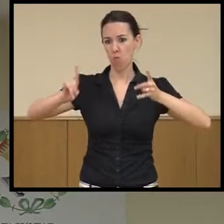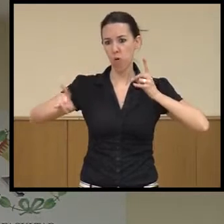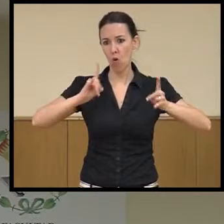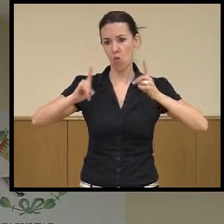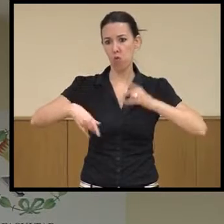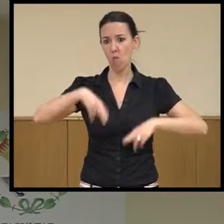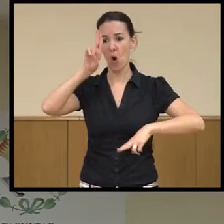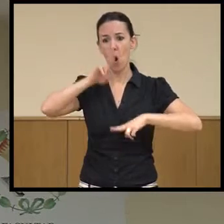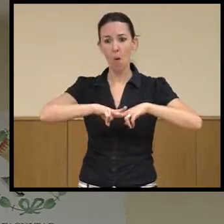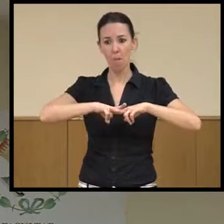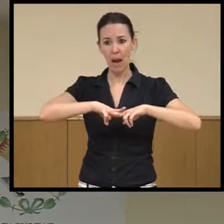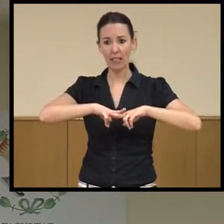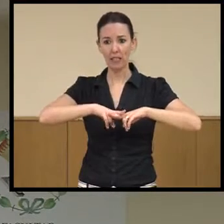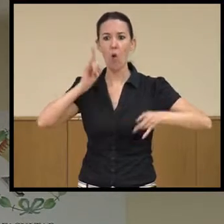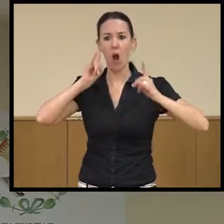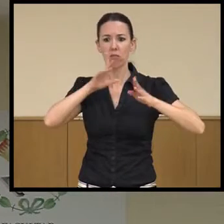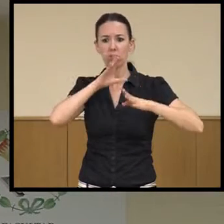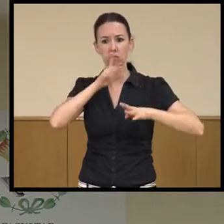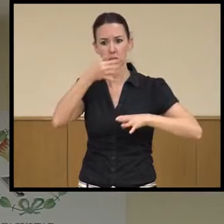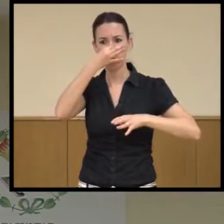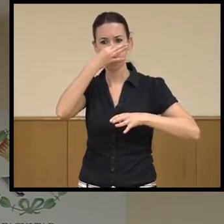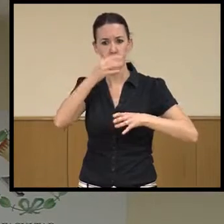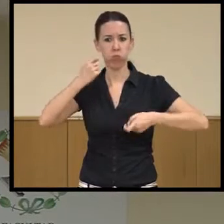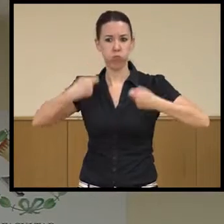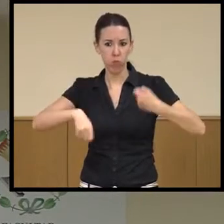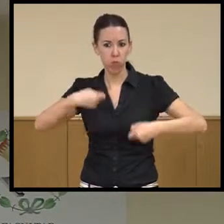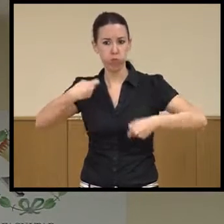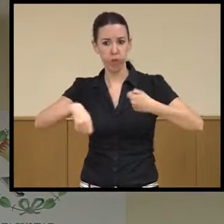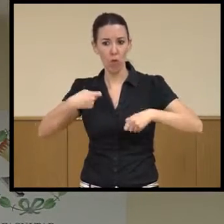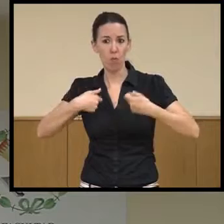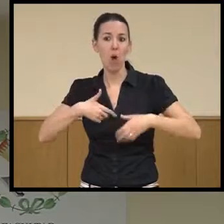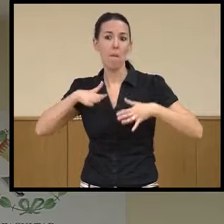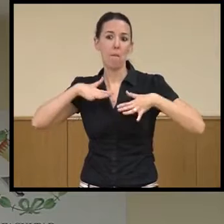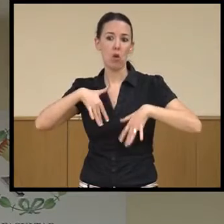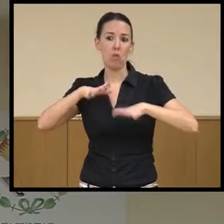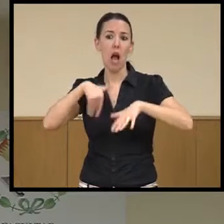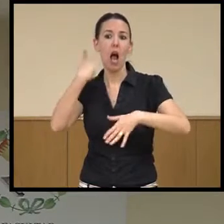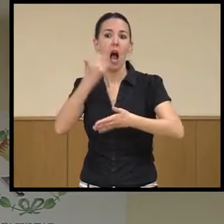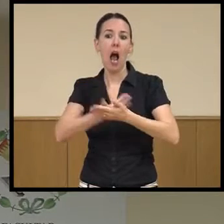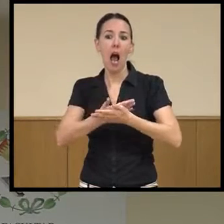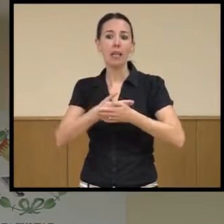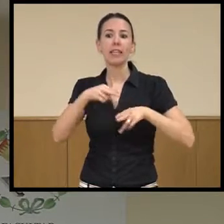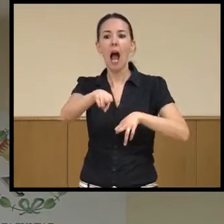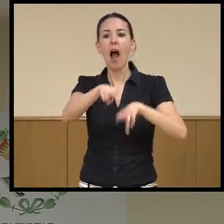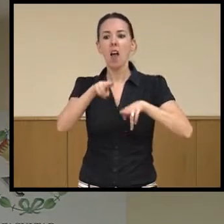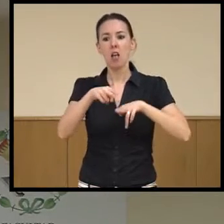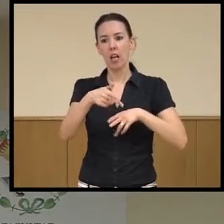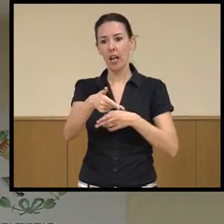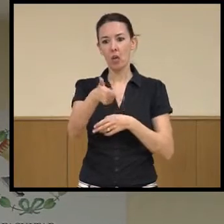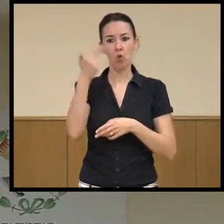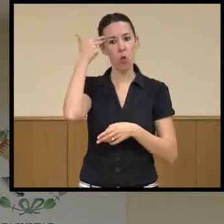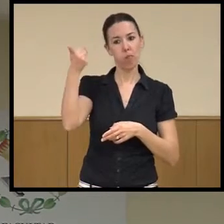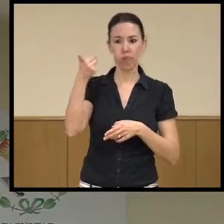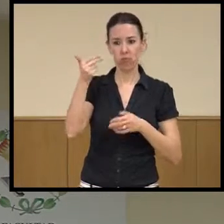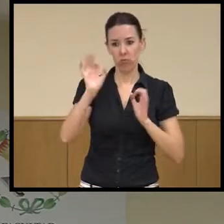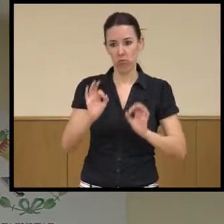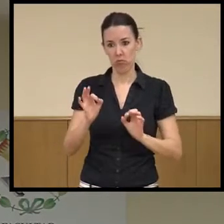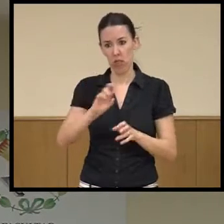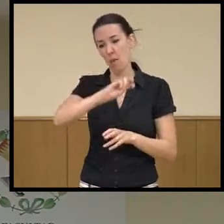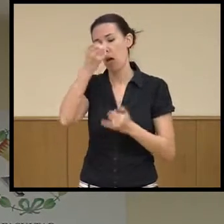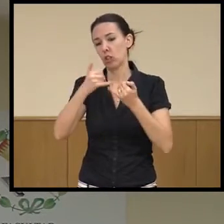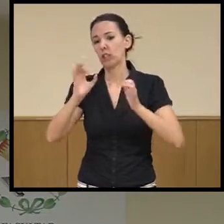parche distendido, acompañaba al reo militar en el trágico camino hasta el pelotón de ejecución y en otras ceremonias